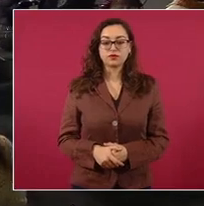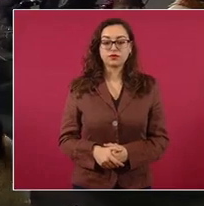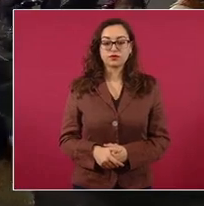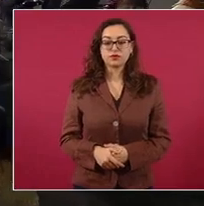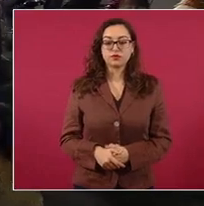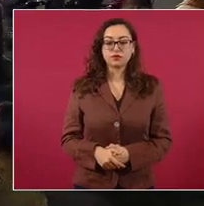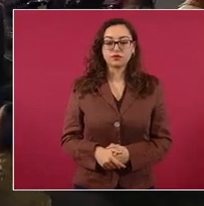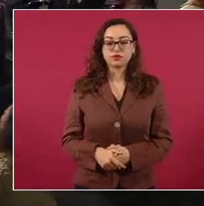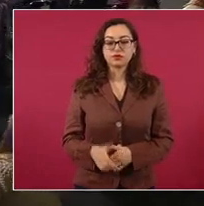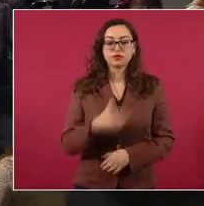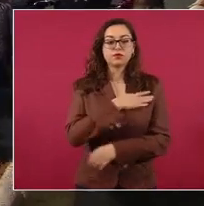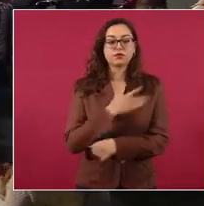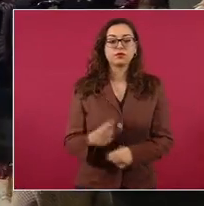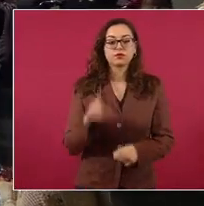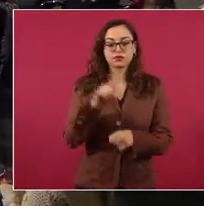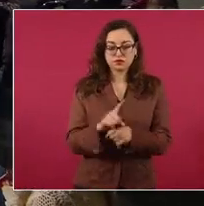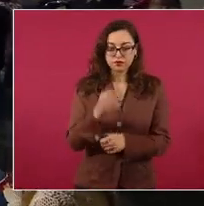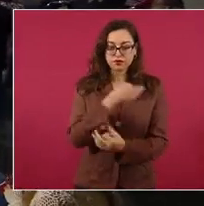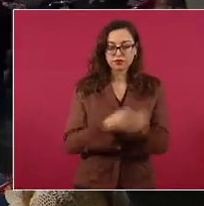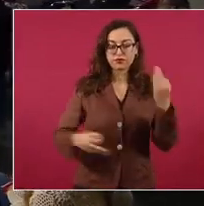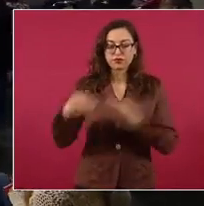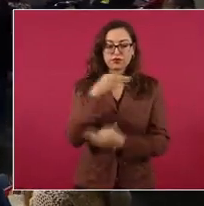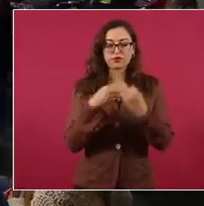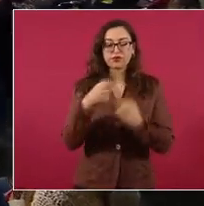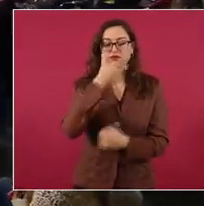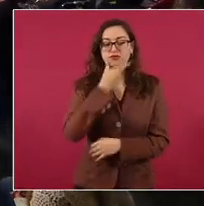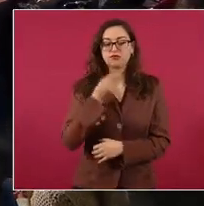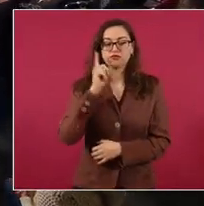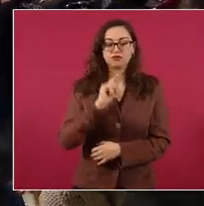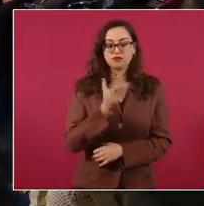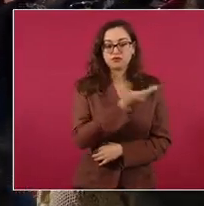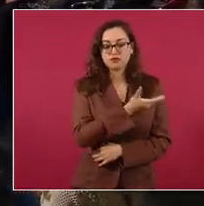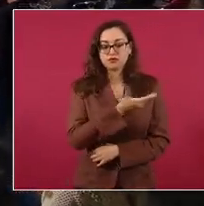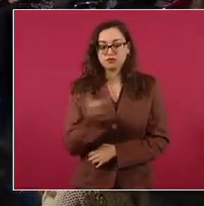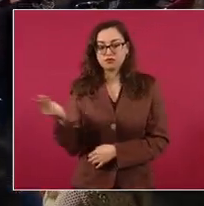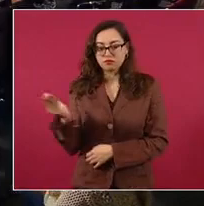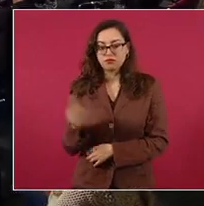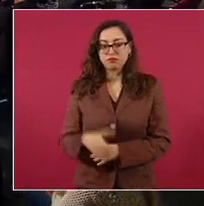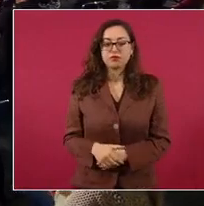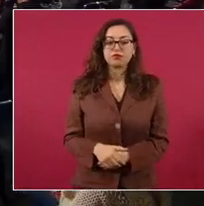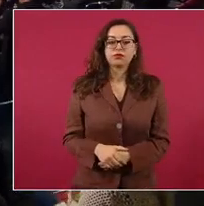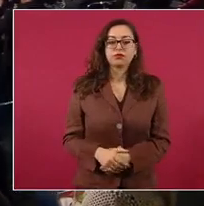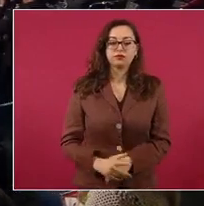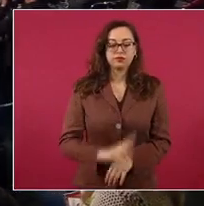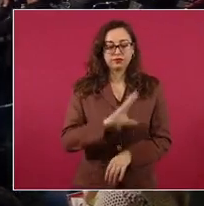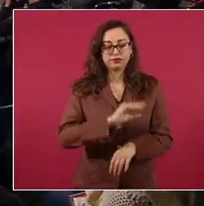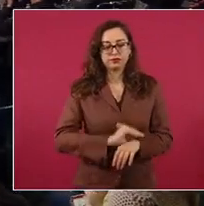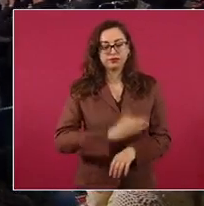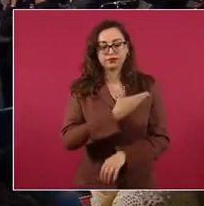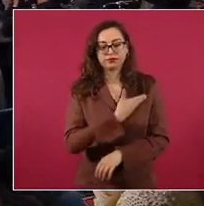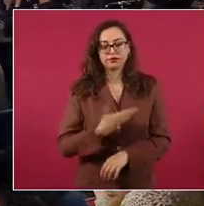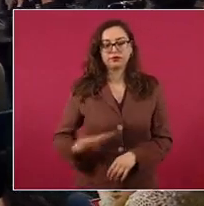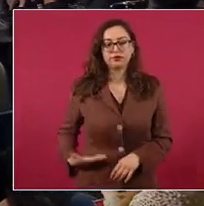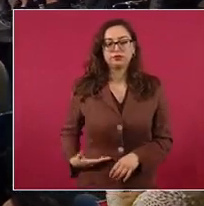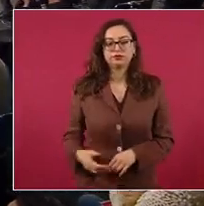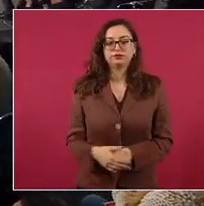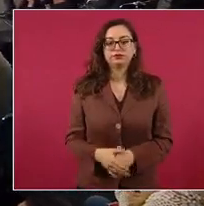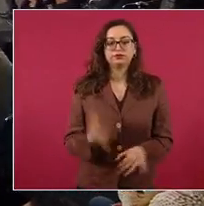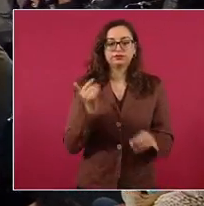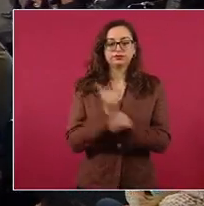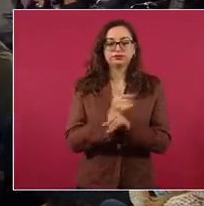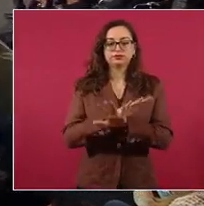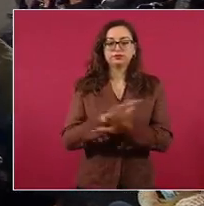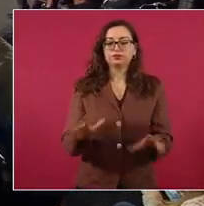Muy buenos días a todas y a todos. Con su permiso, señor presidente, vamos a dar cuenta del informe Cero Impunidad, que es un esfuerzo del Gobierno